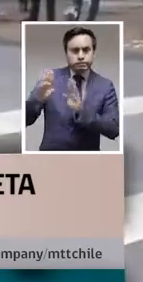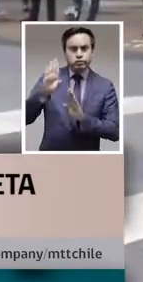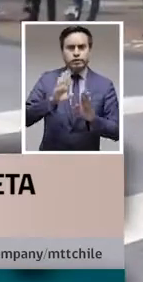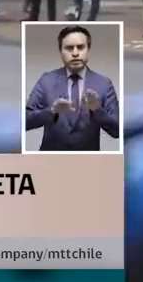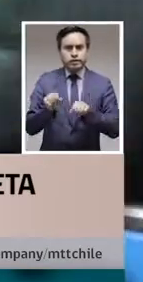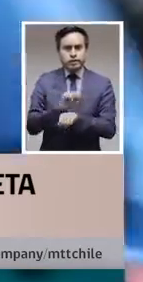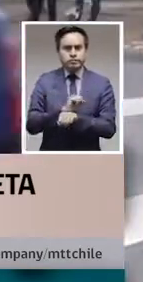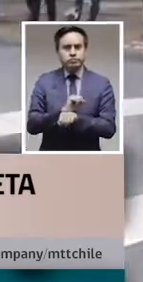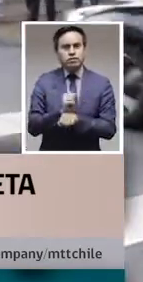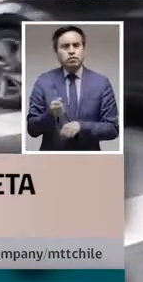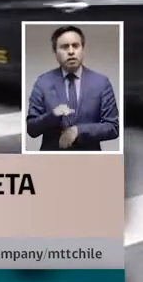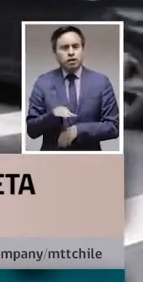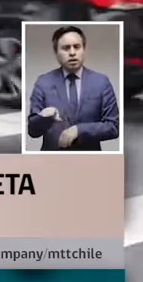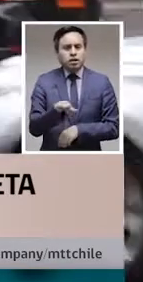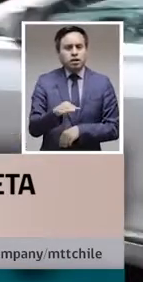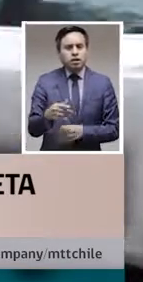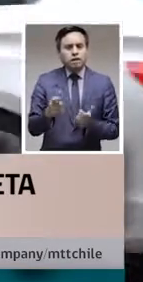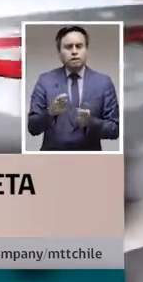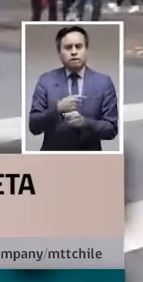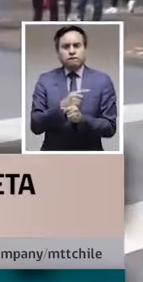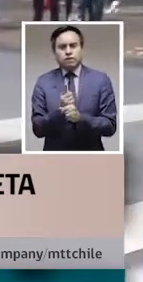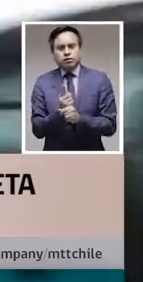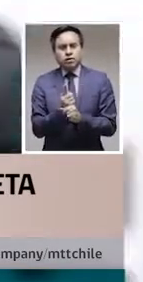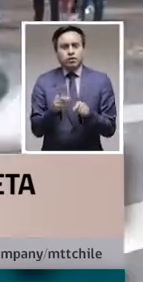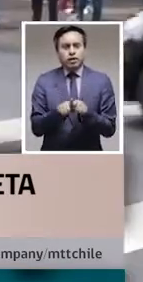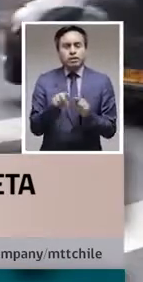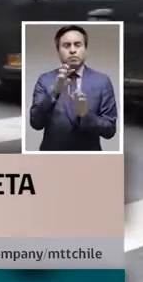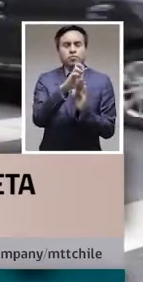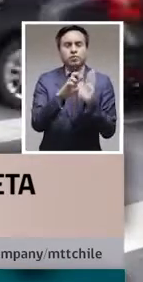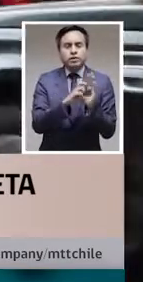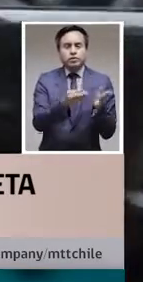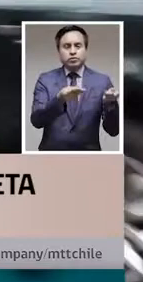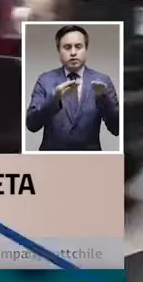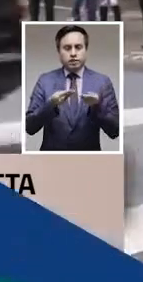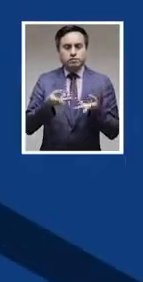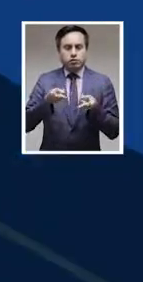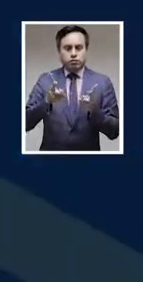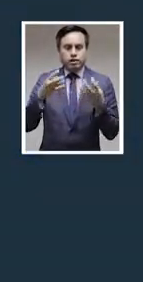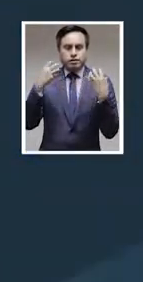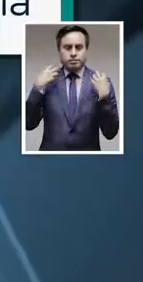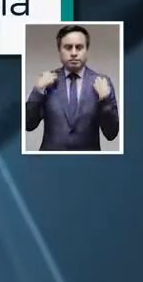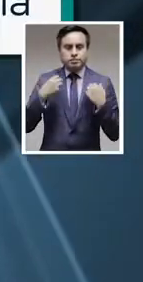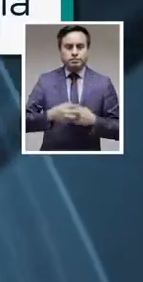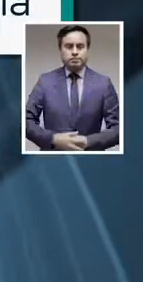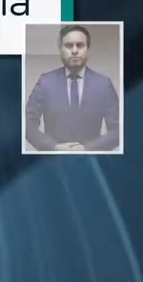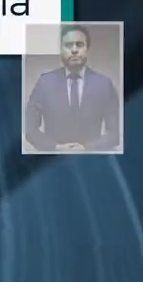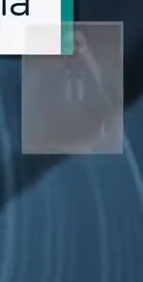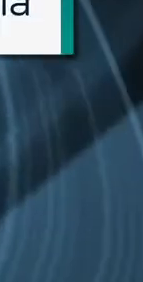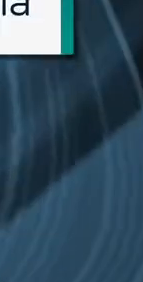en términos del control de velocidad, y para eso este proyecto nos da esas facultades.